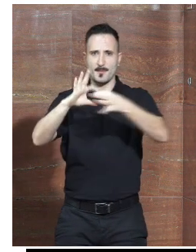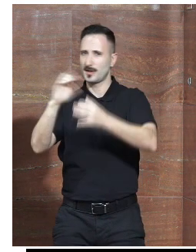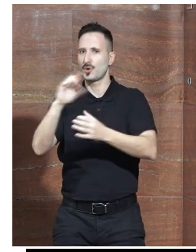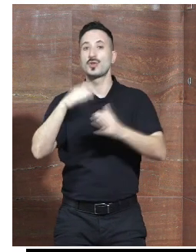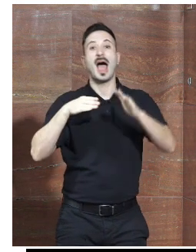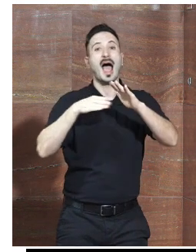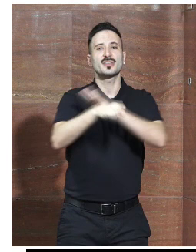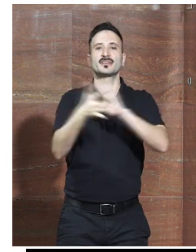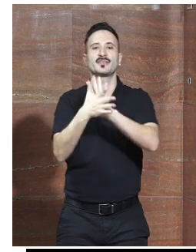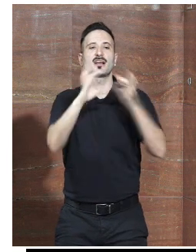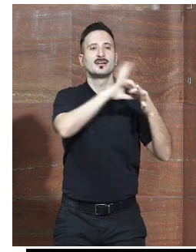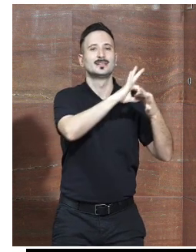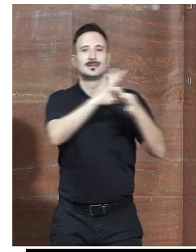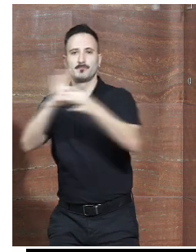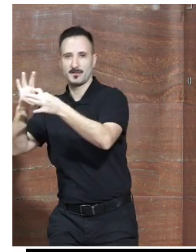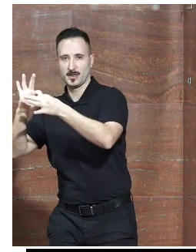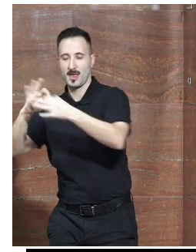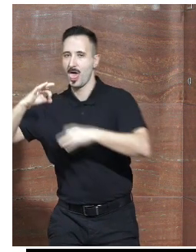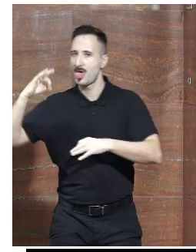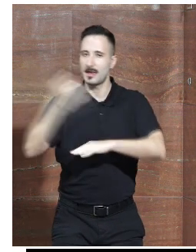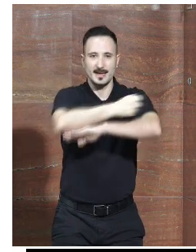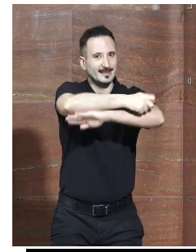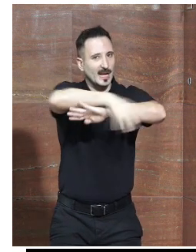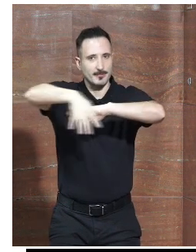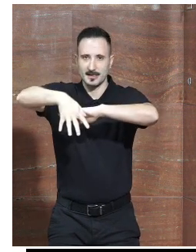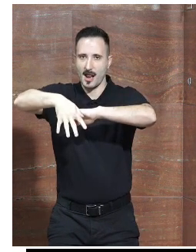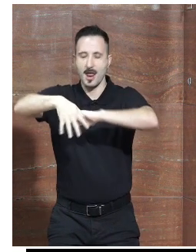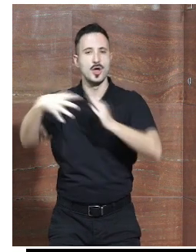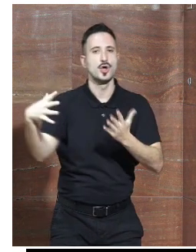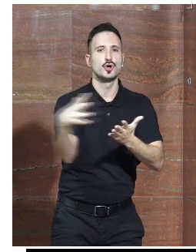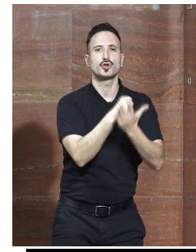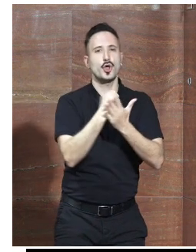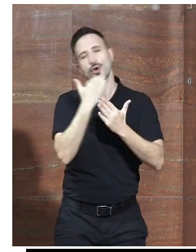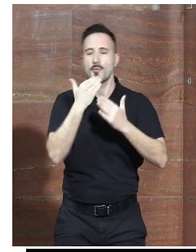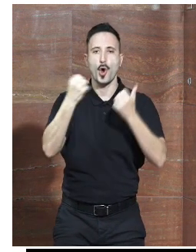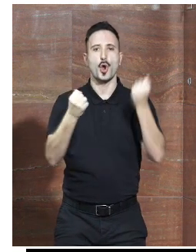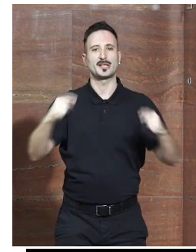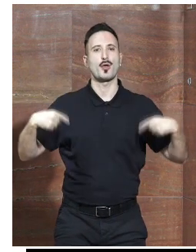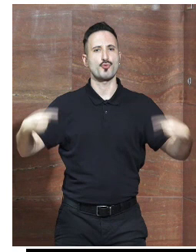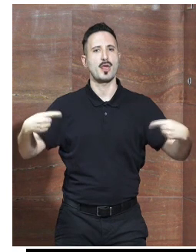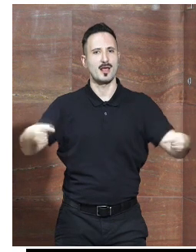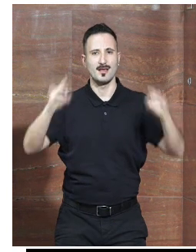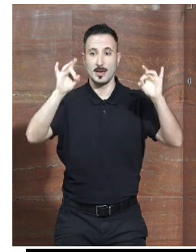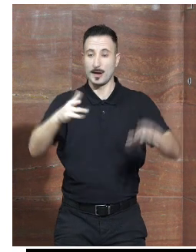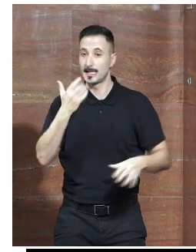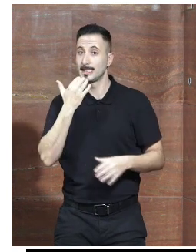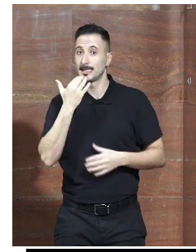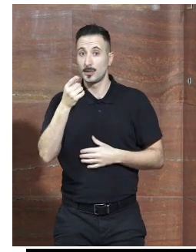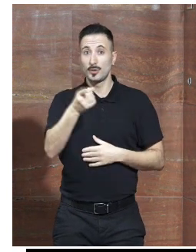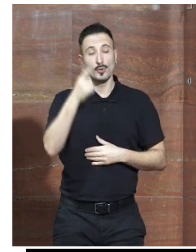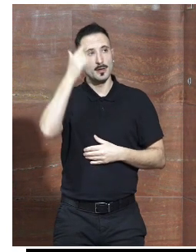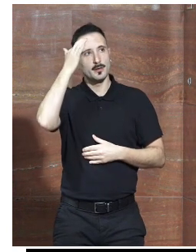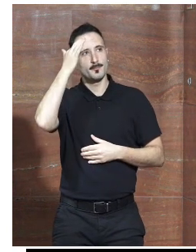coche. Todo está junto, todo tiene que estar conjuntado, tiene que estar todo, y además no la ves. Cuando tú ves